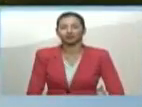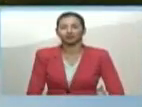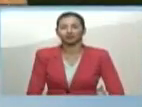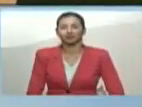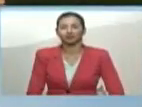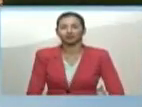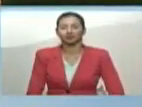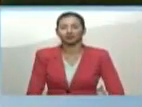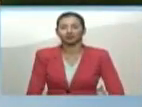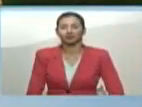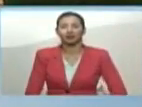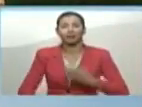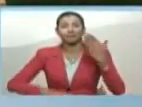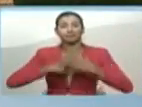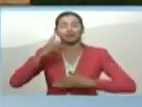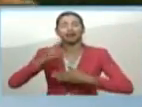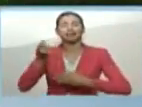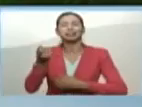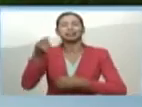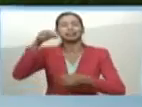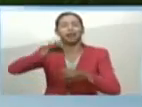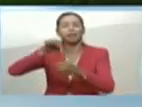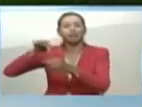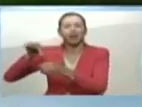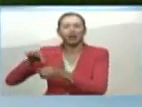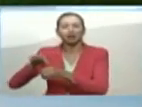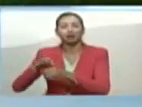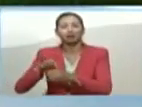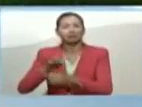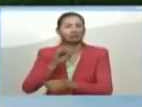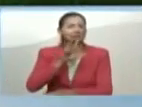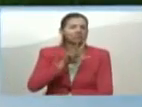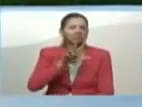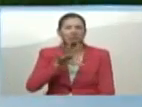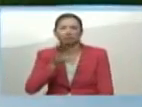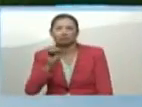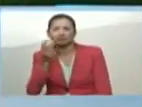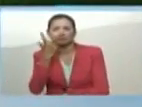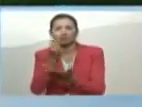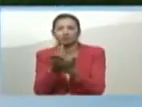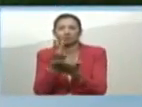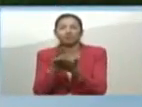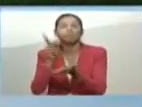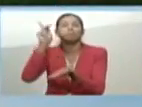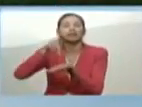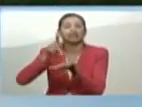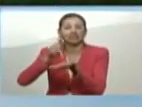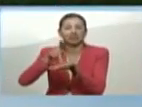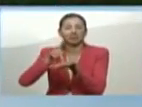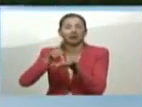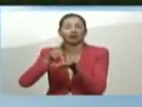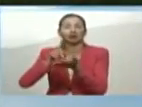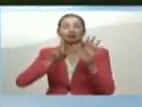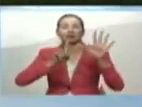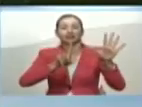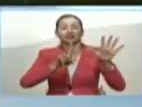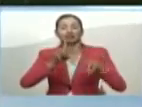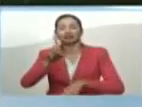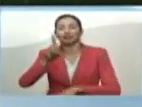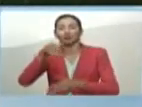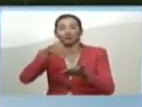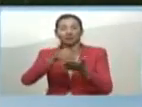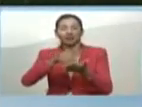de siembra para unas 350 comunas vinculadas, 61.000